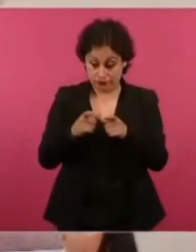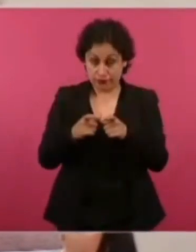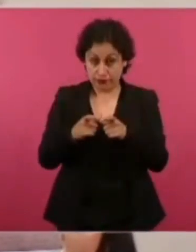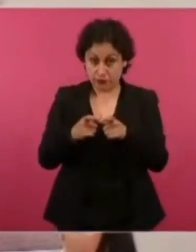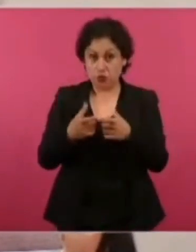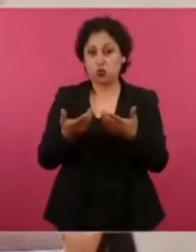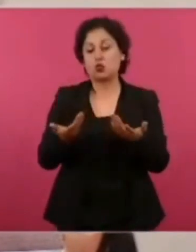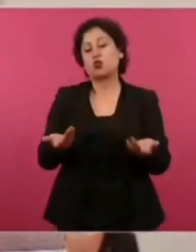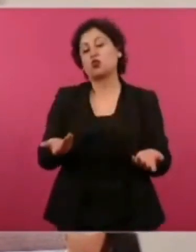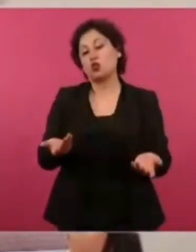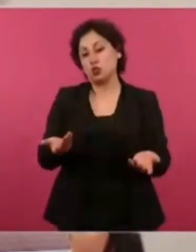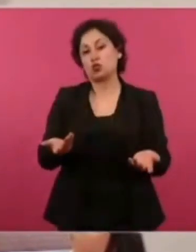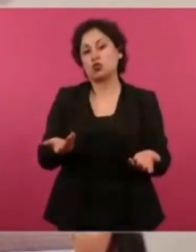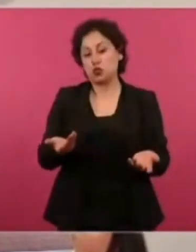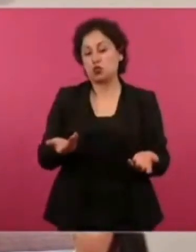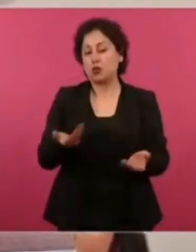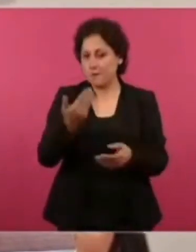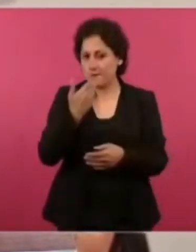hay